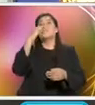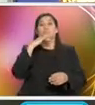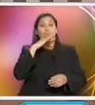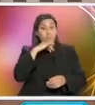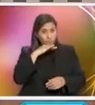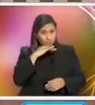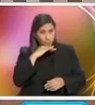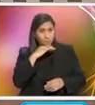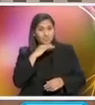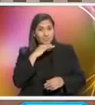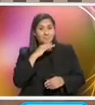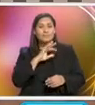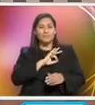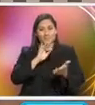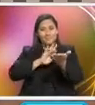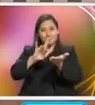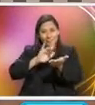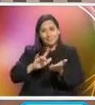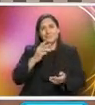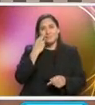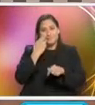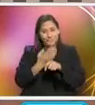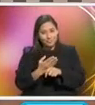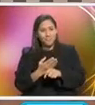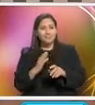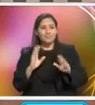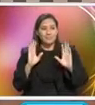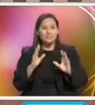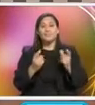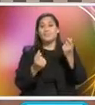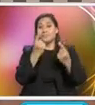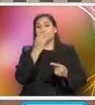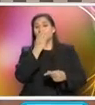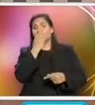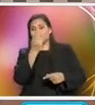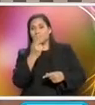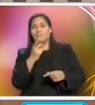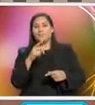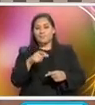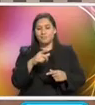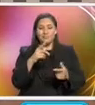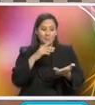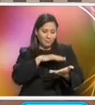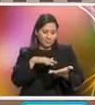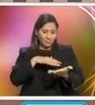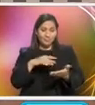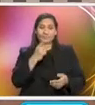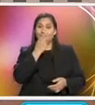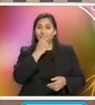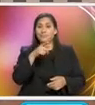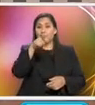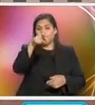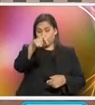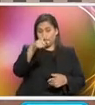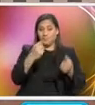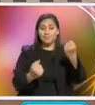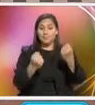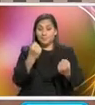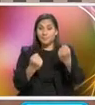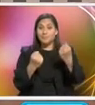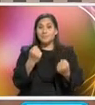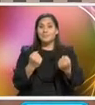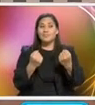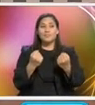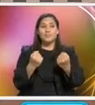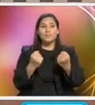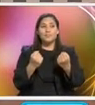atmósfera, puedes contribuir. Por ahí en uno de los blogs que leía decía, maneja siempre como si te